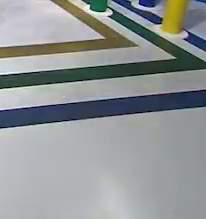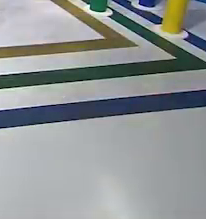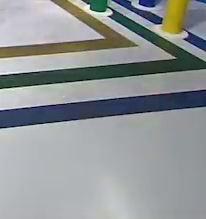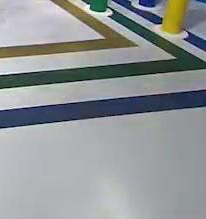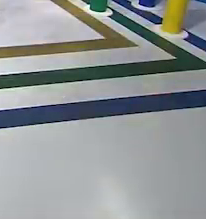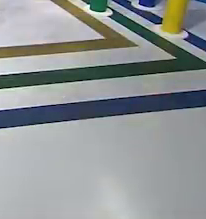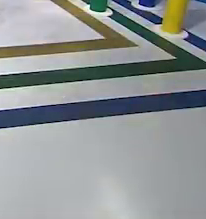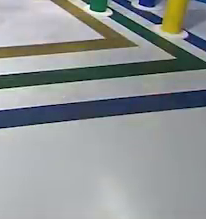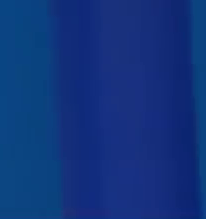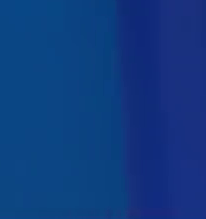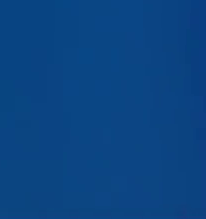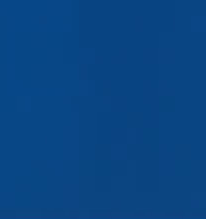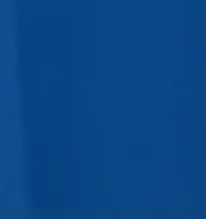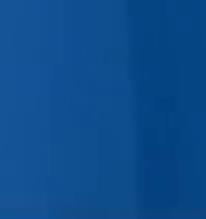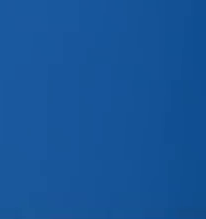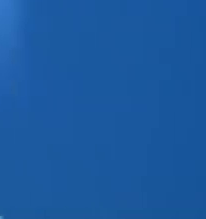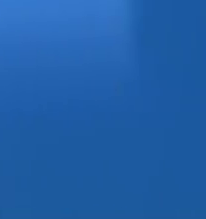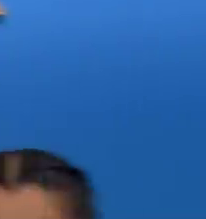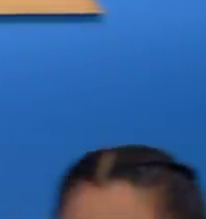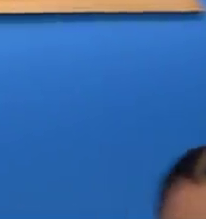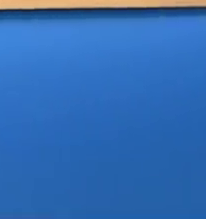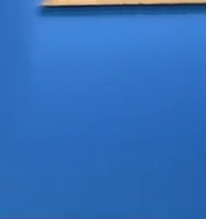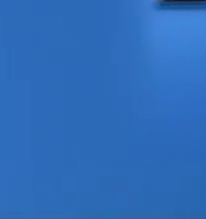¡Ahora! ¡Ahora!